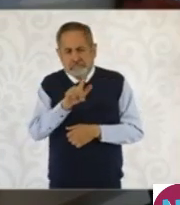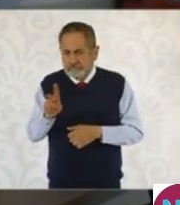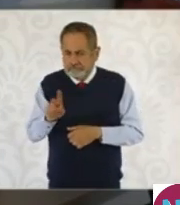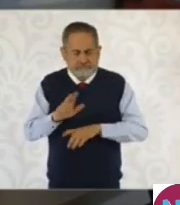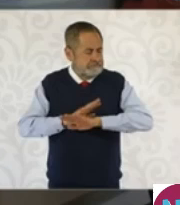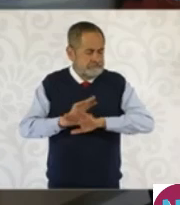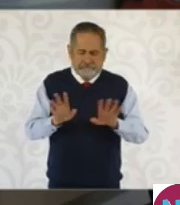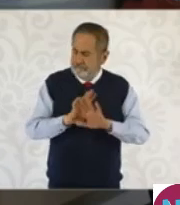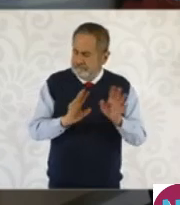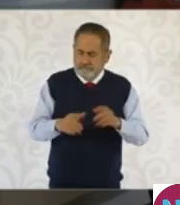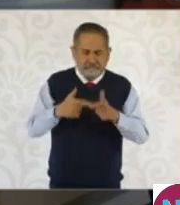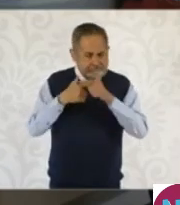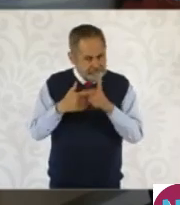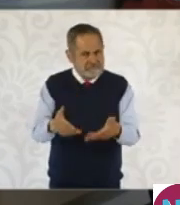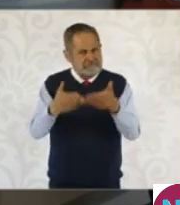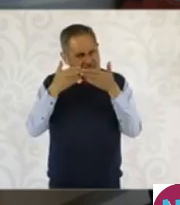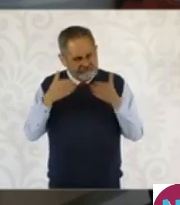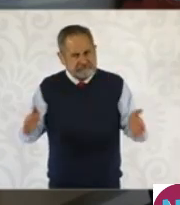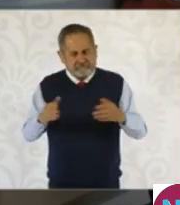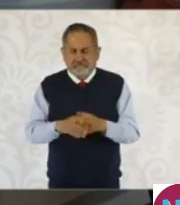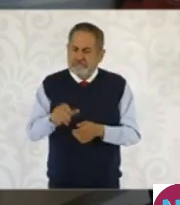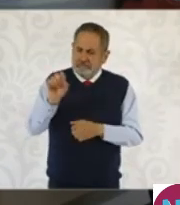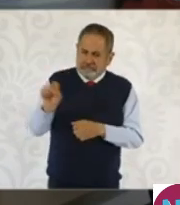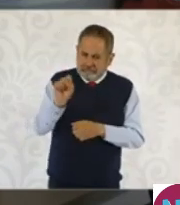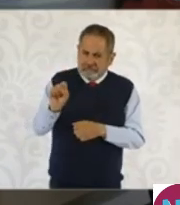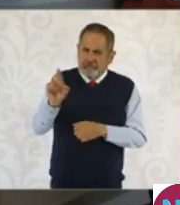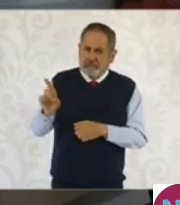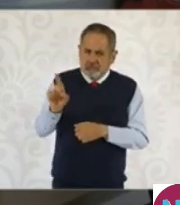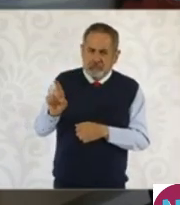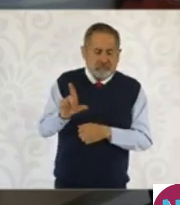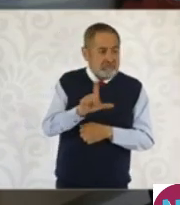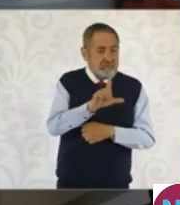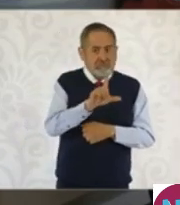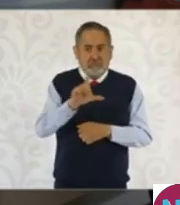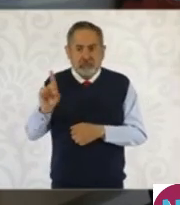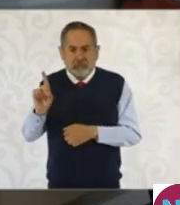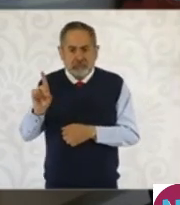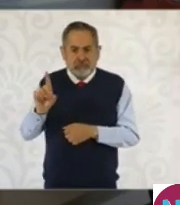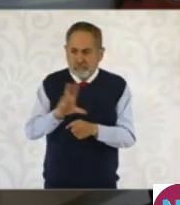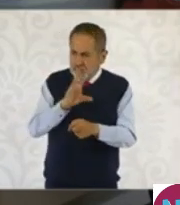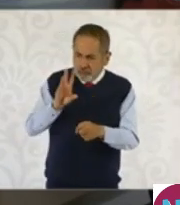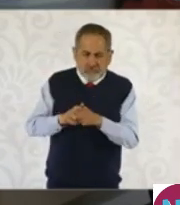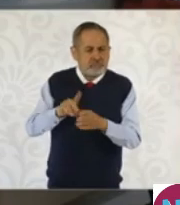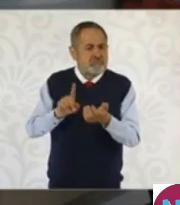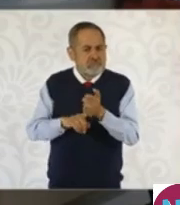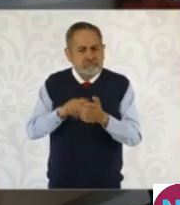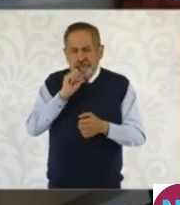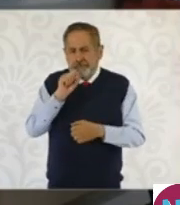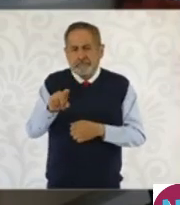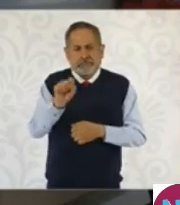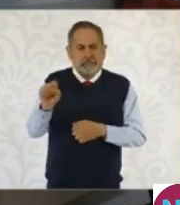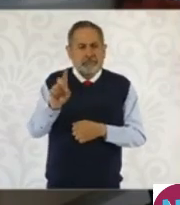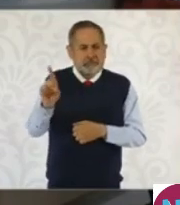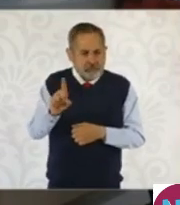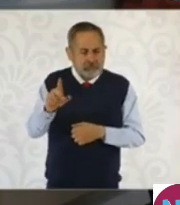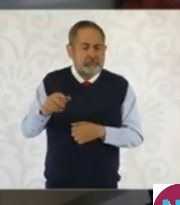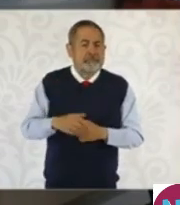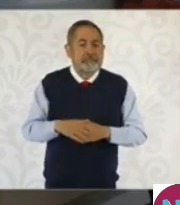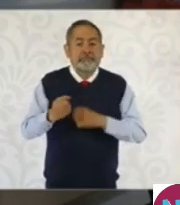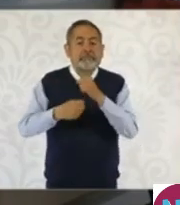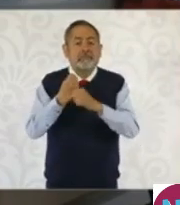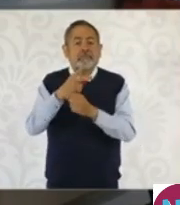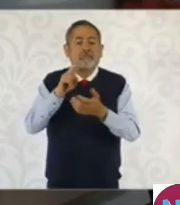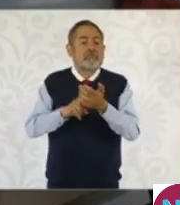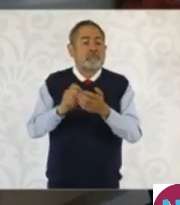a aperturar los turnos de fin de semana, la jornada acumulada de fin de semana. En 2022 esta